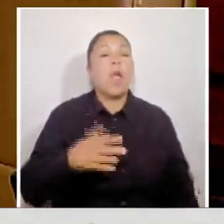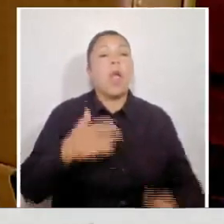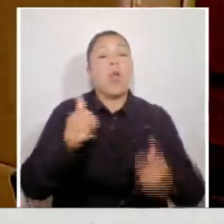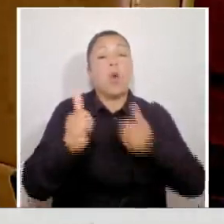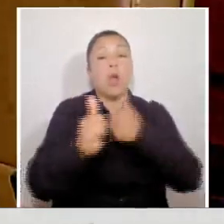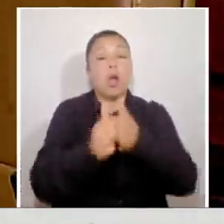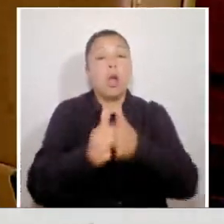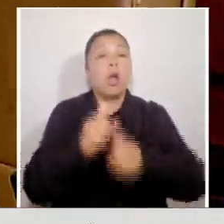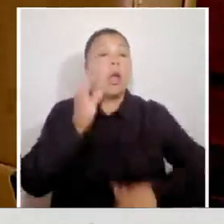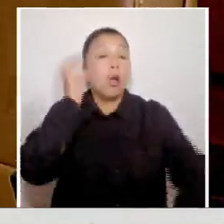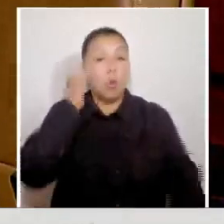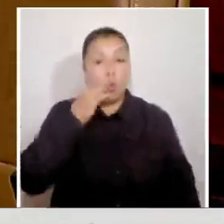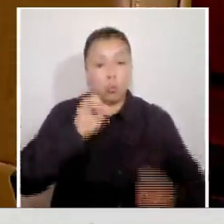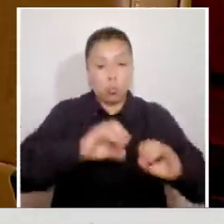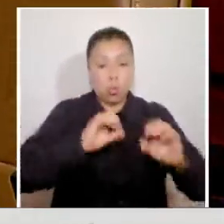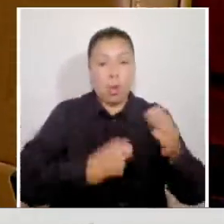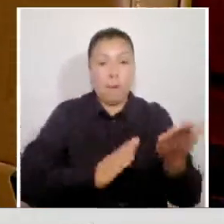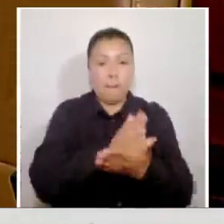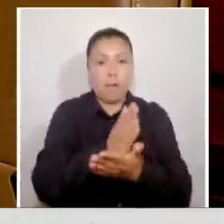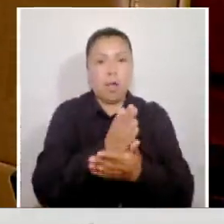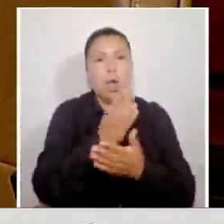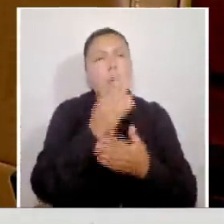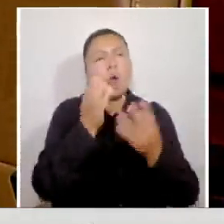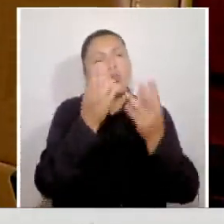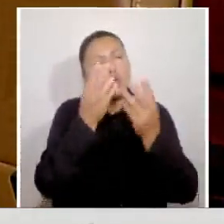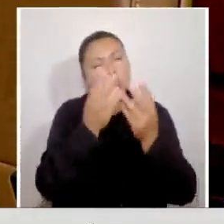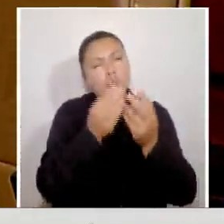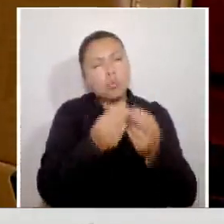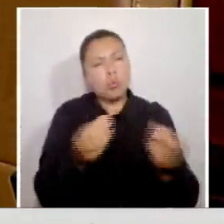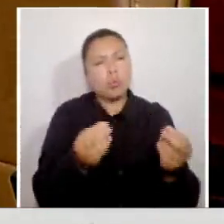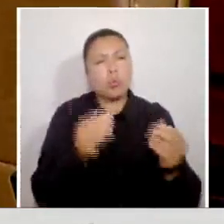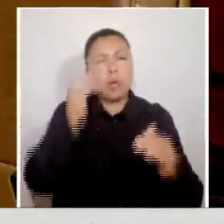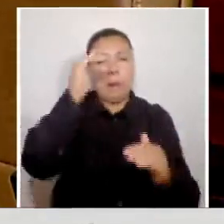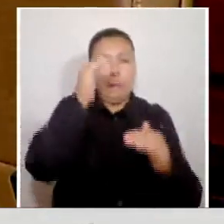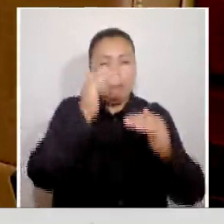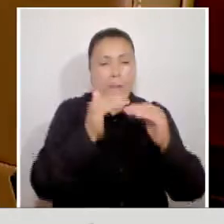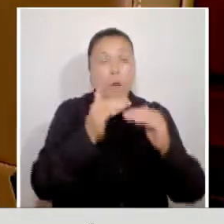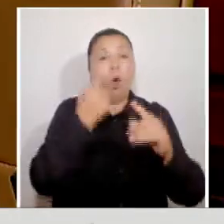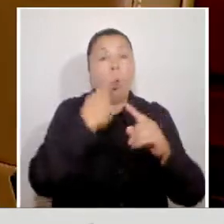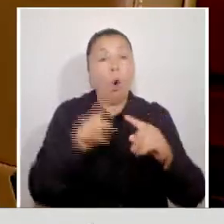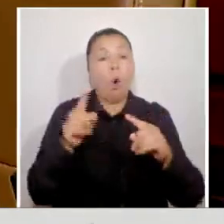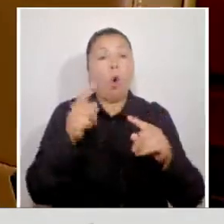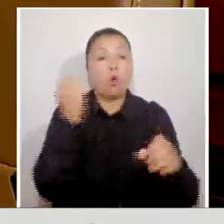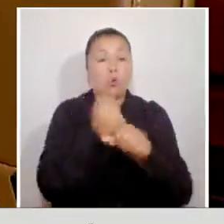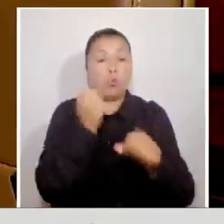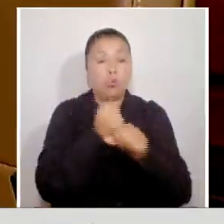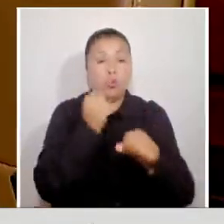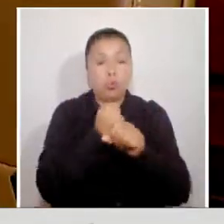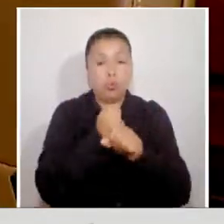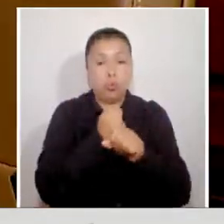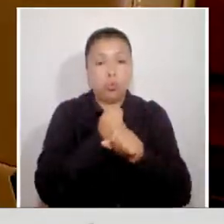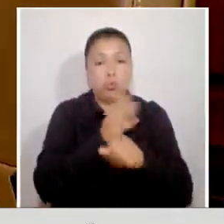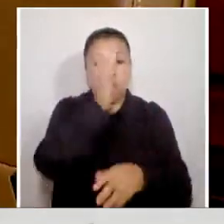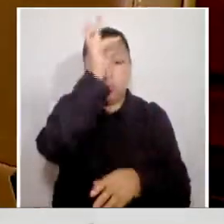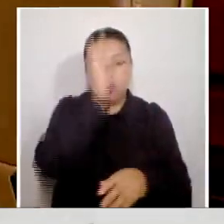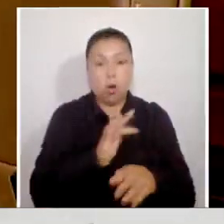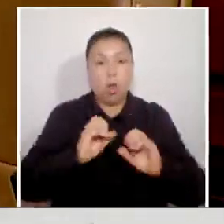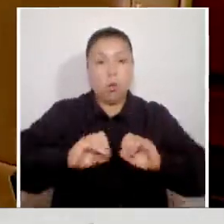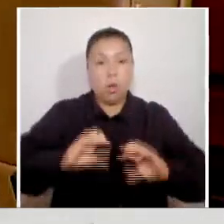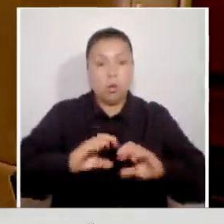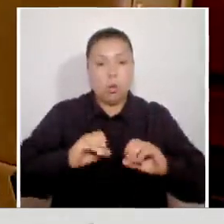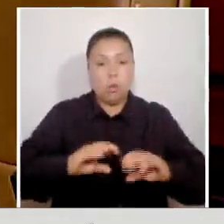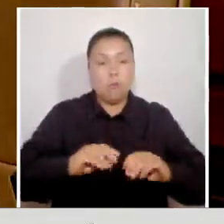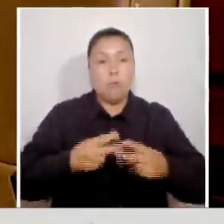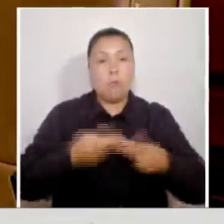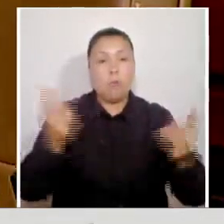puedan comenzar a ver resuelta una brecha que actualmente tienen con otros trabajadores y funcionarios de la educación pública el traspaso de los